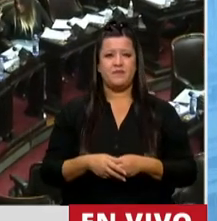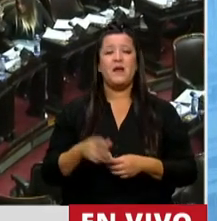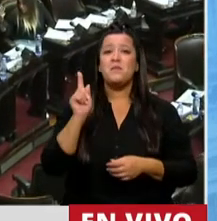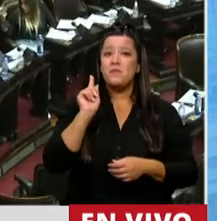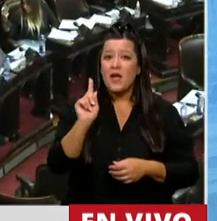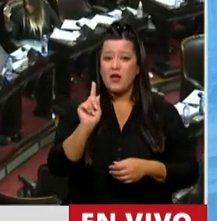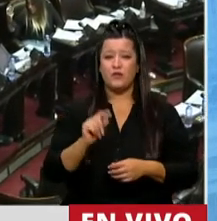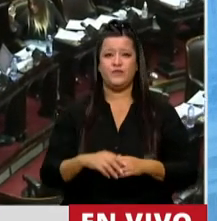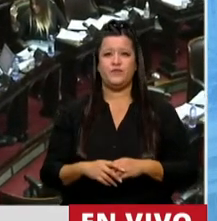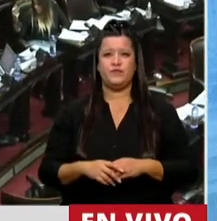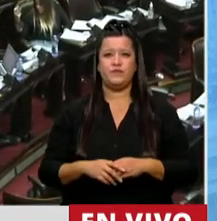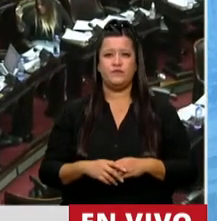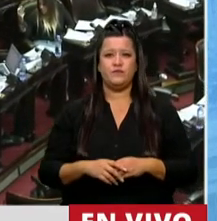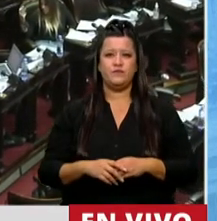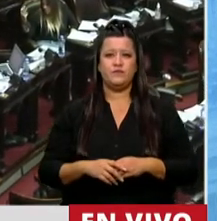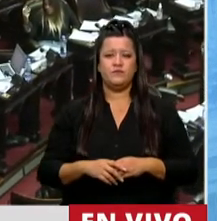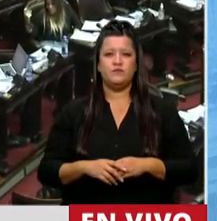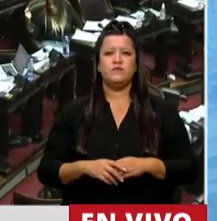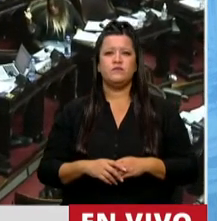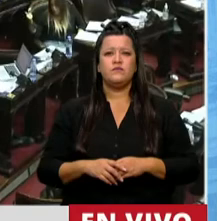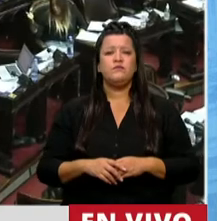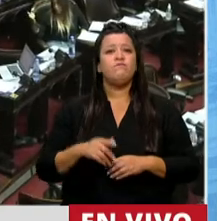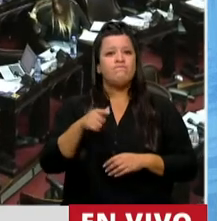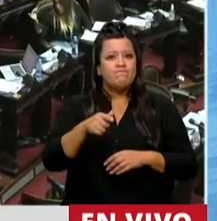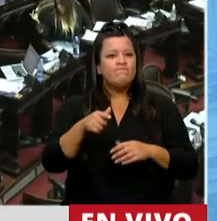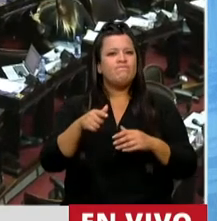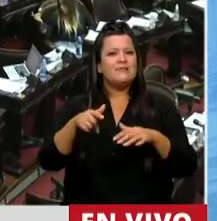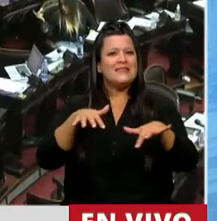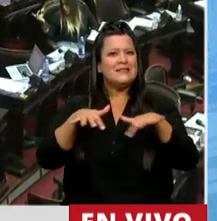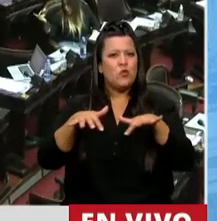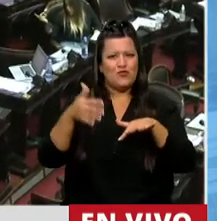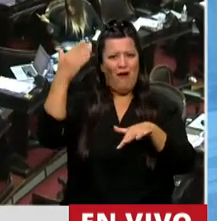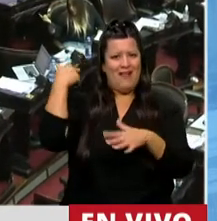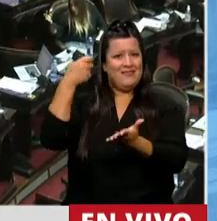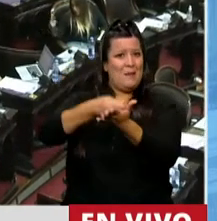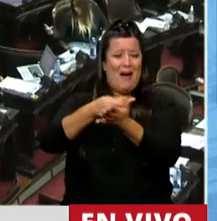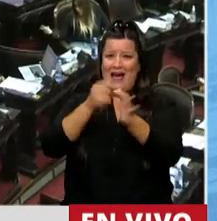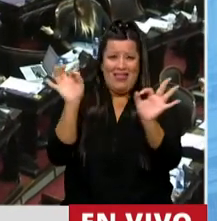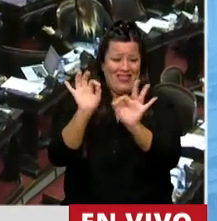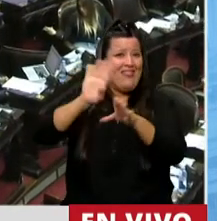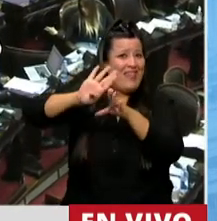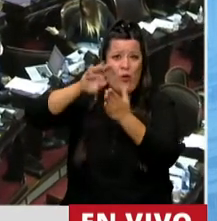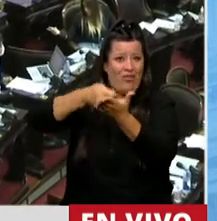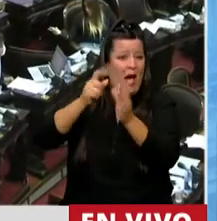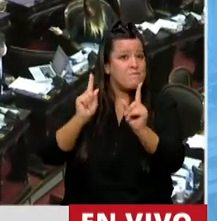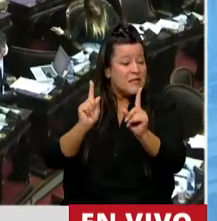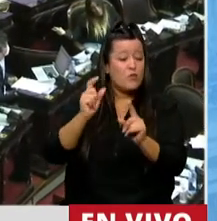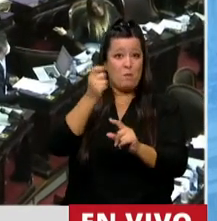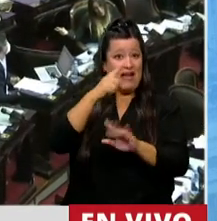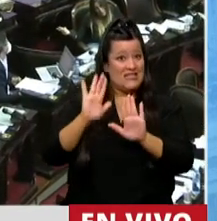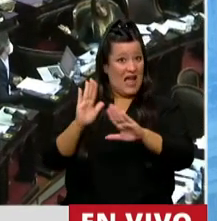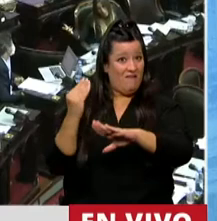Sin embargo, habiendo estado en una situación de default con Macri, no se explica por